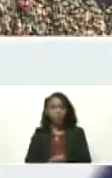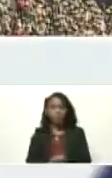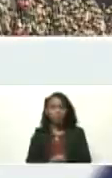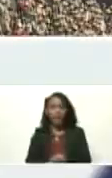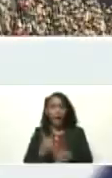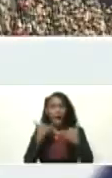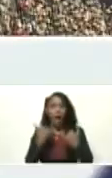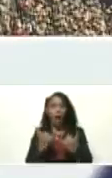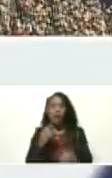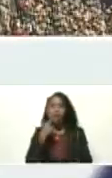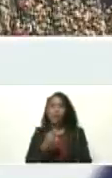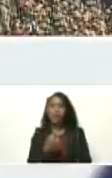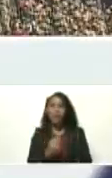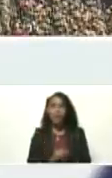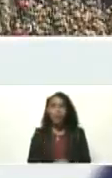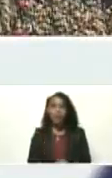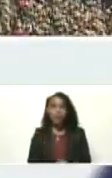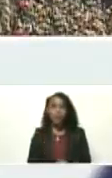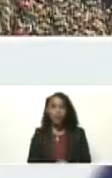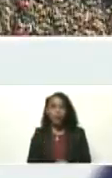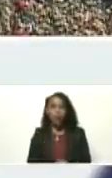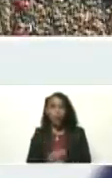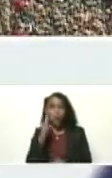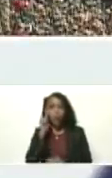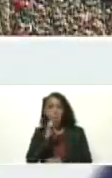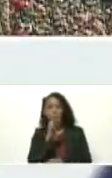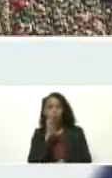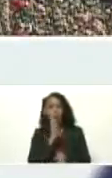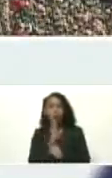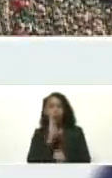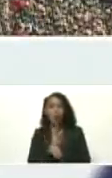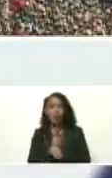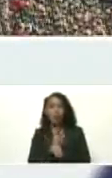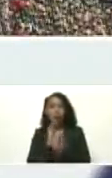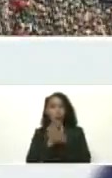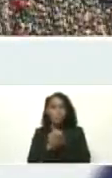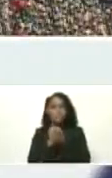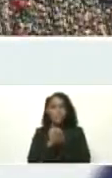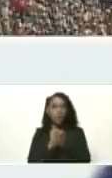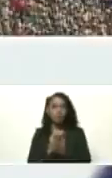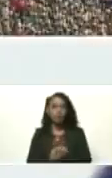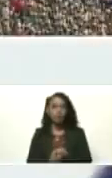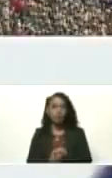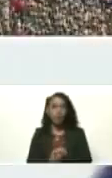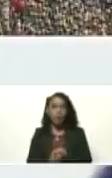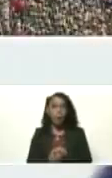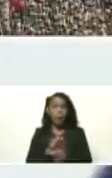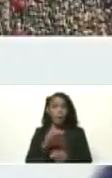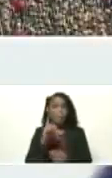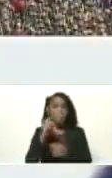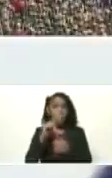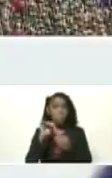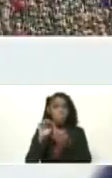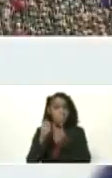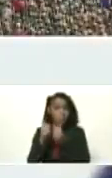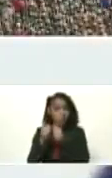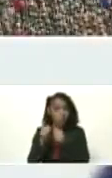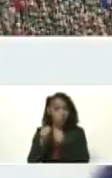Ahora se dice, nos vemos por las redes, compadre. Me escribes por el WhatsApp.